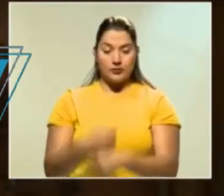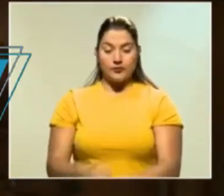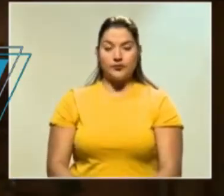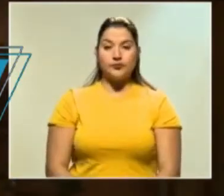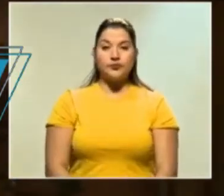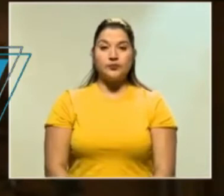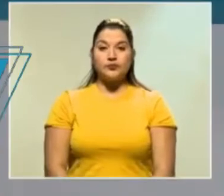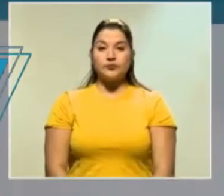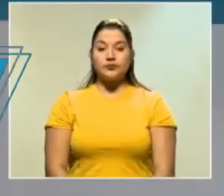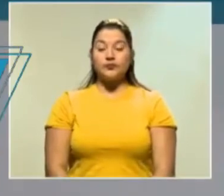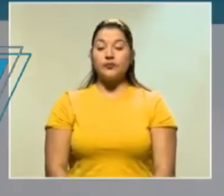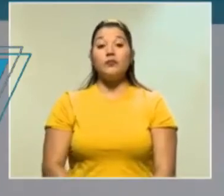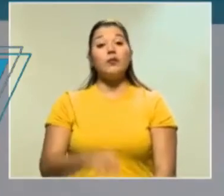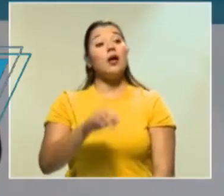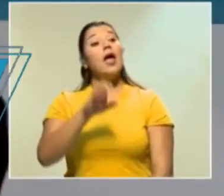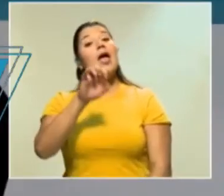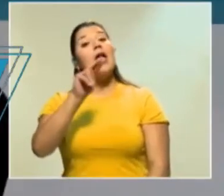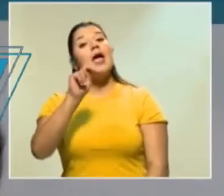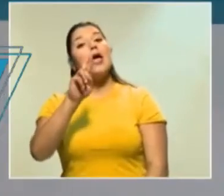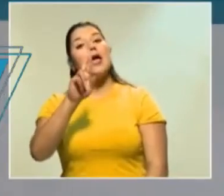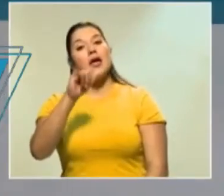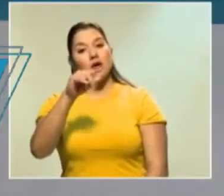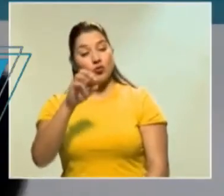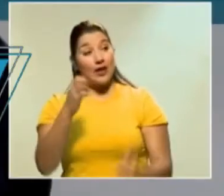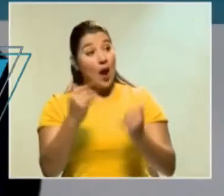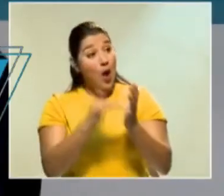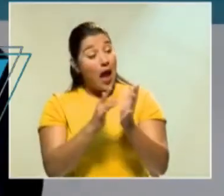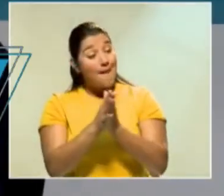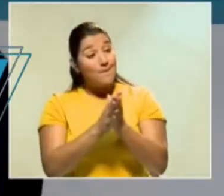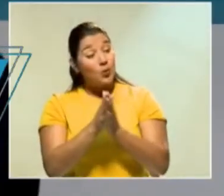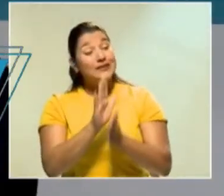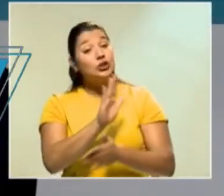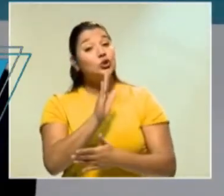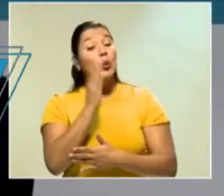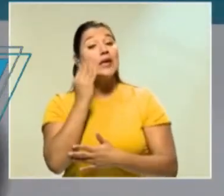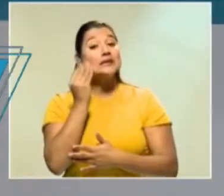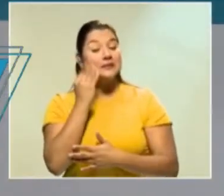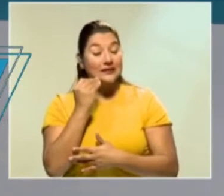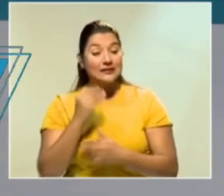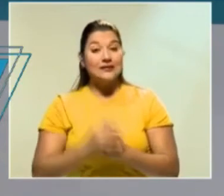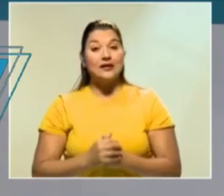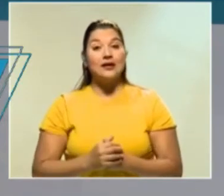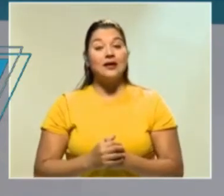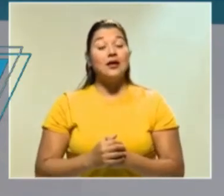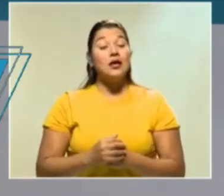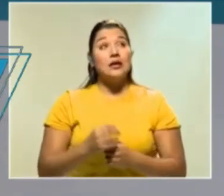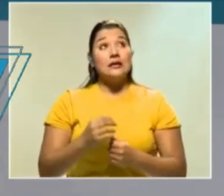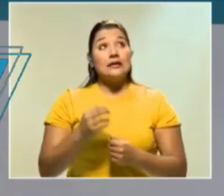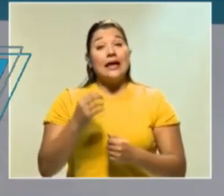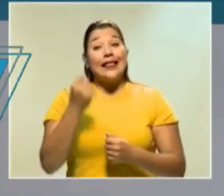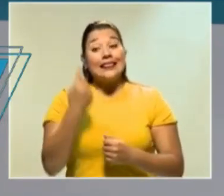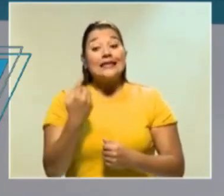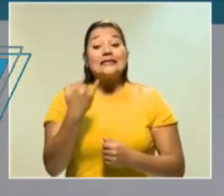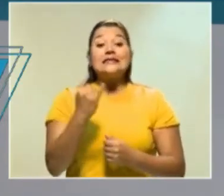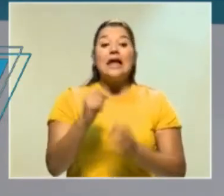y de otro. Don Enrique, en la misma línea y aprovechando su expertise diplomático, entender si es